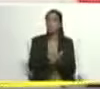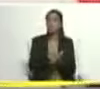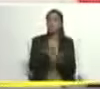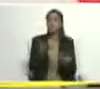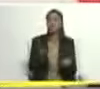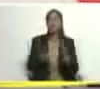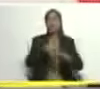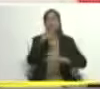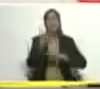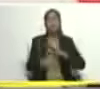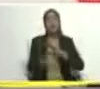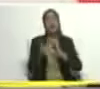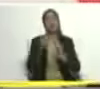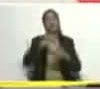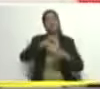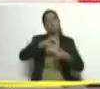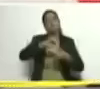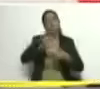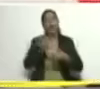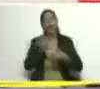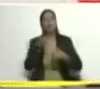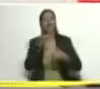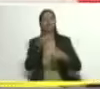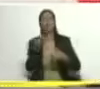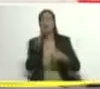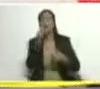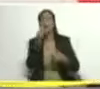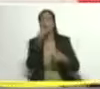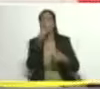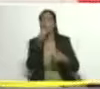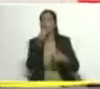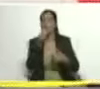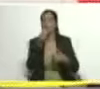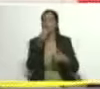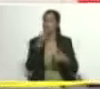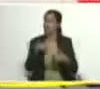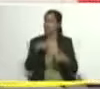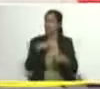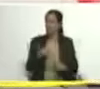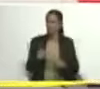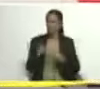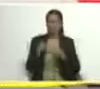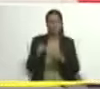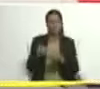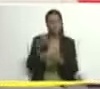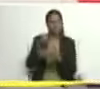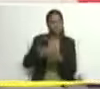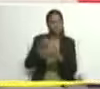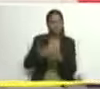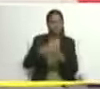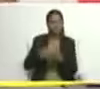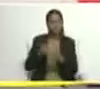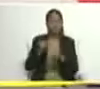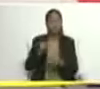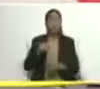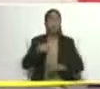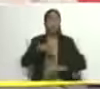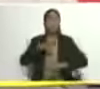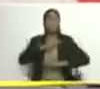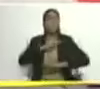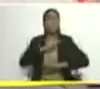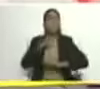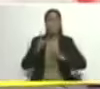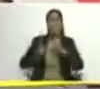ALBA Alimentos para seguir insistiendo en el tema de la autosuficiencia en la producción